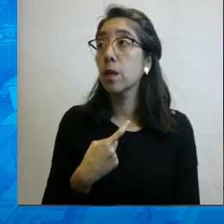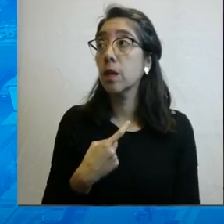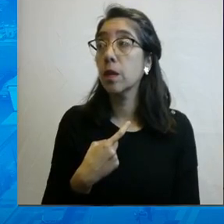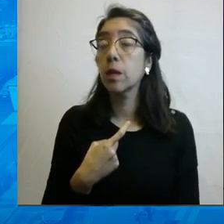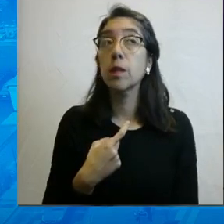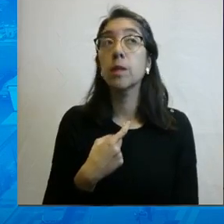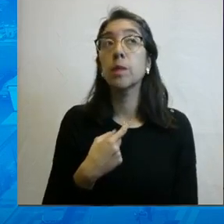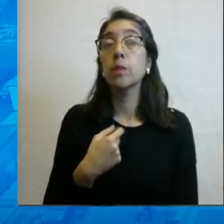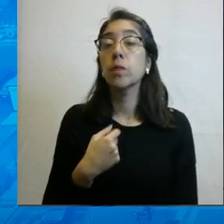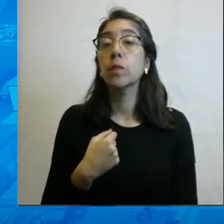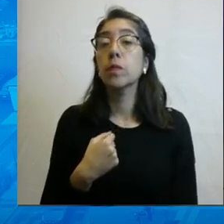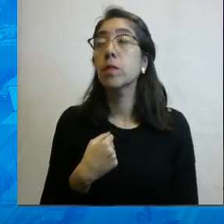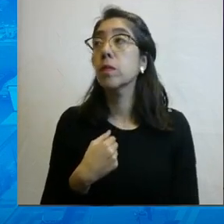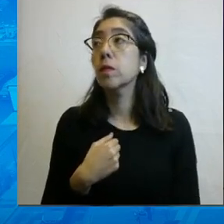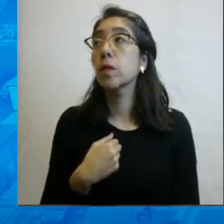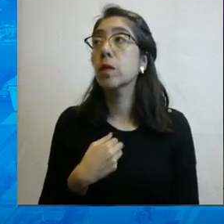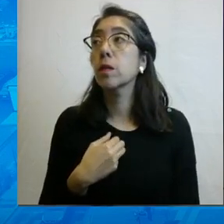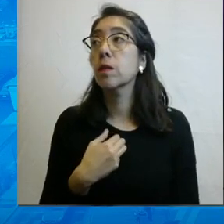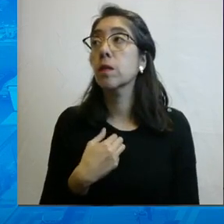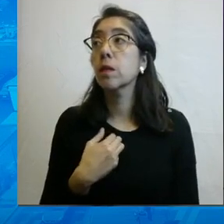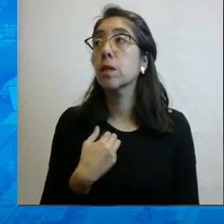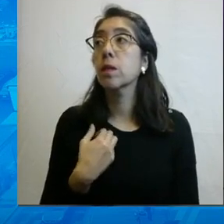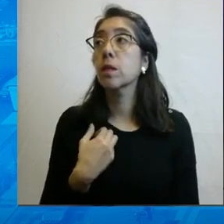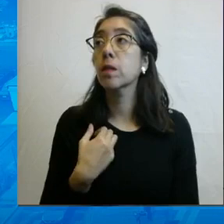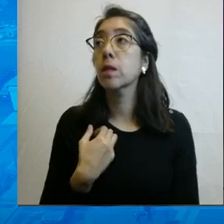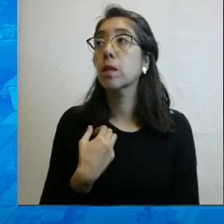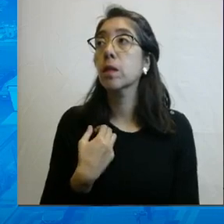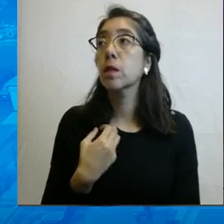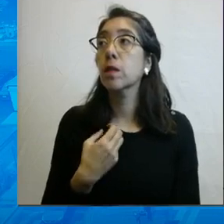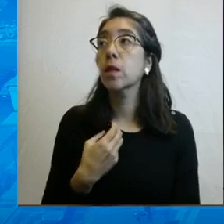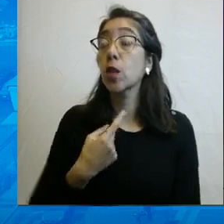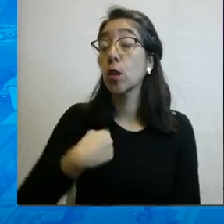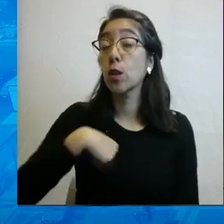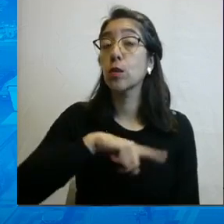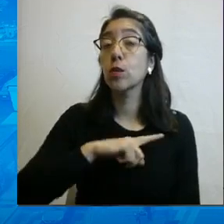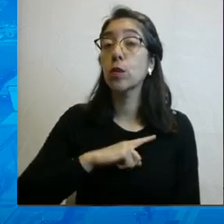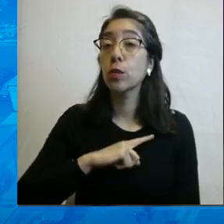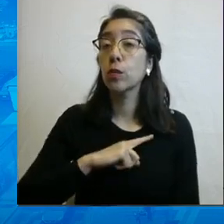tropiece. ¿A qué me refiero? Nosotros, en una